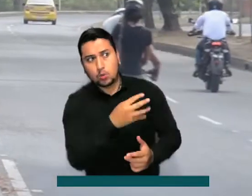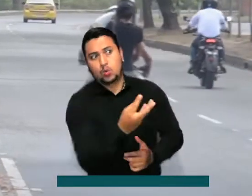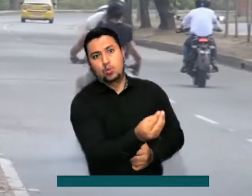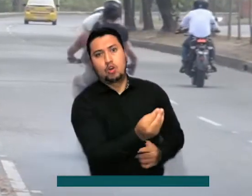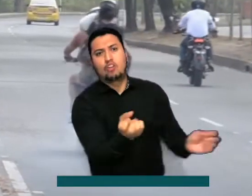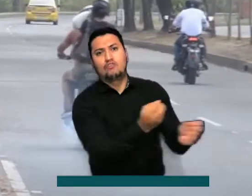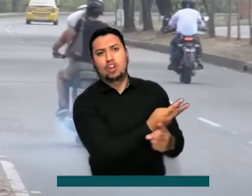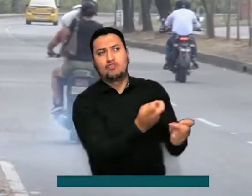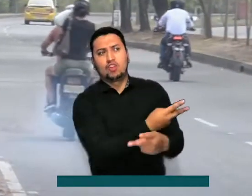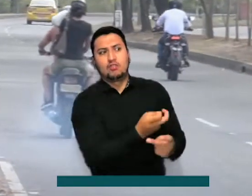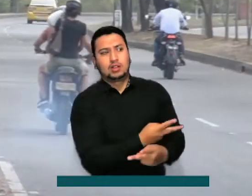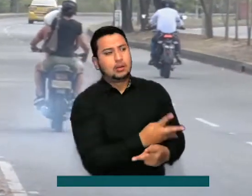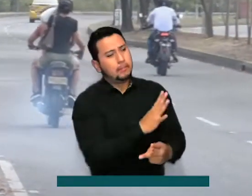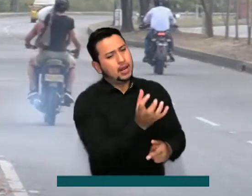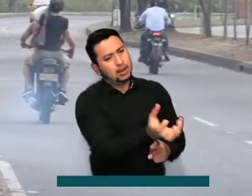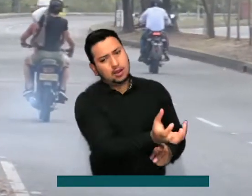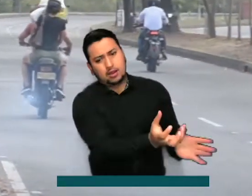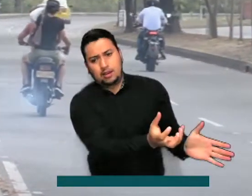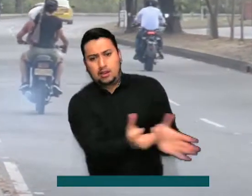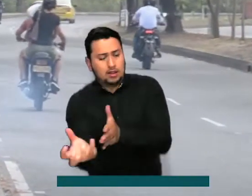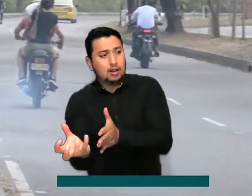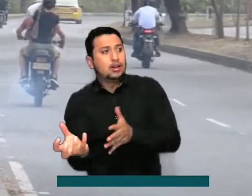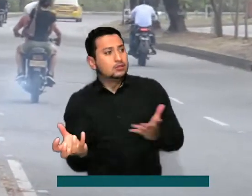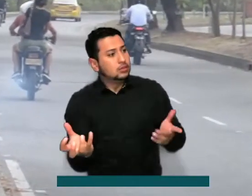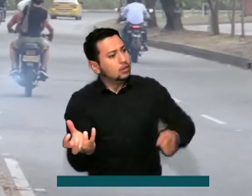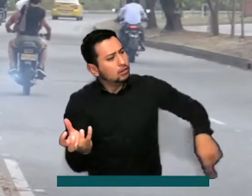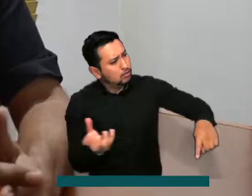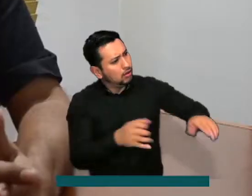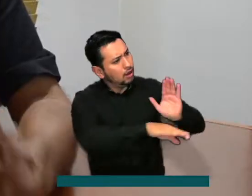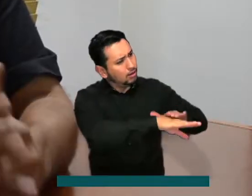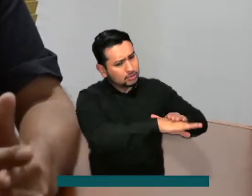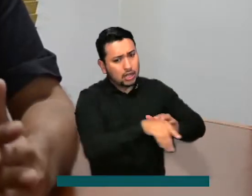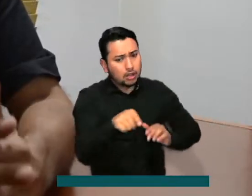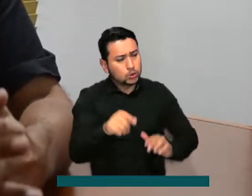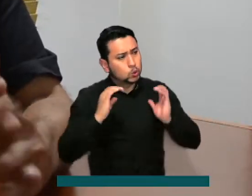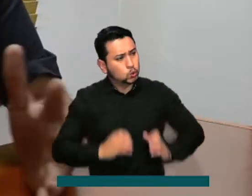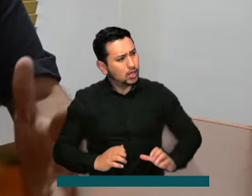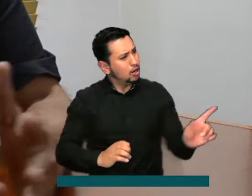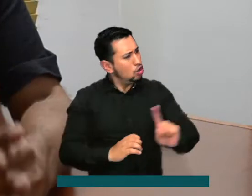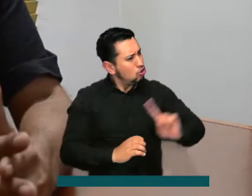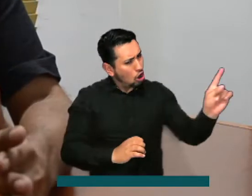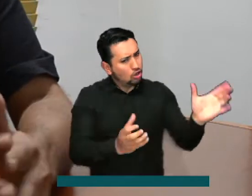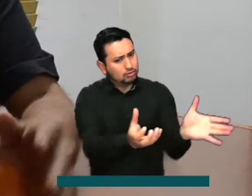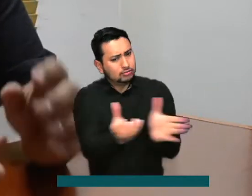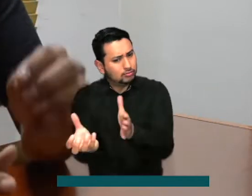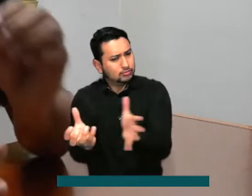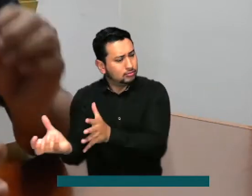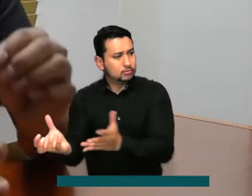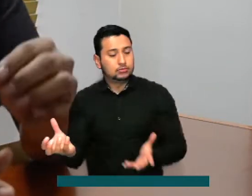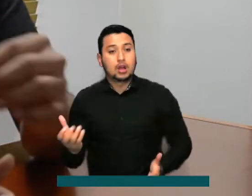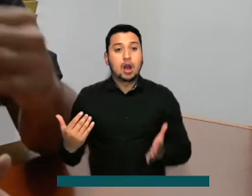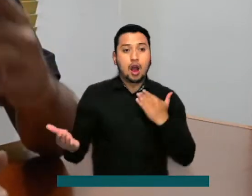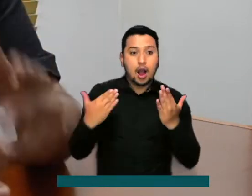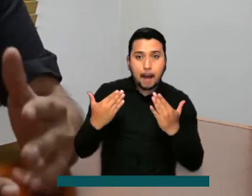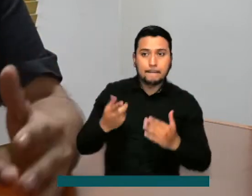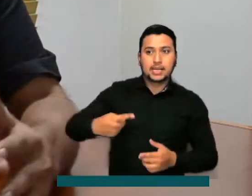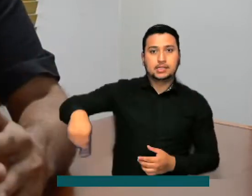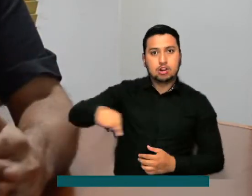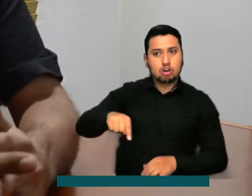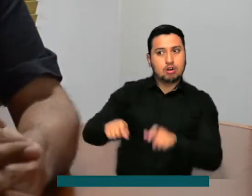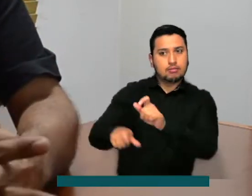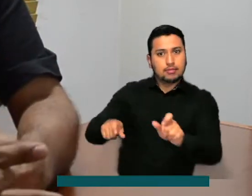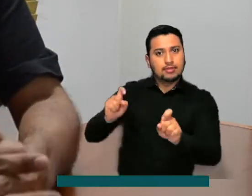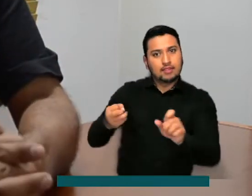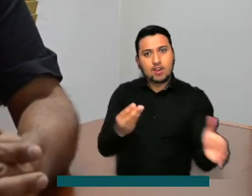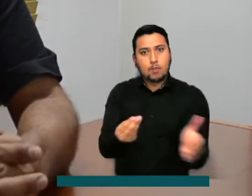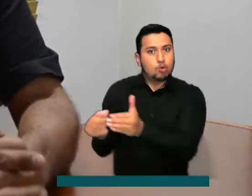dejar a la población civil fuera del conflicto. De mantener siempre a la población y al campesino y a cualquier persona de la sociedad civil, más los bienes que